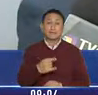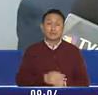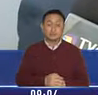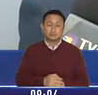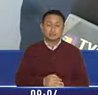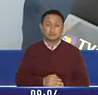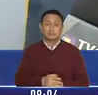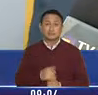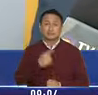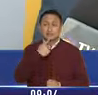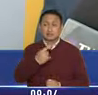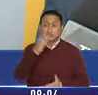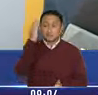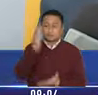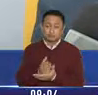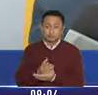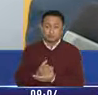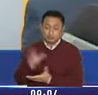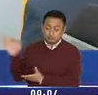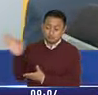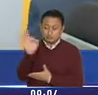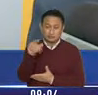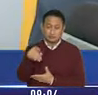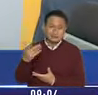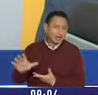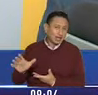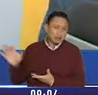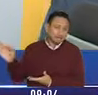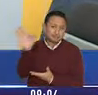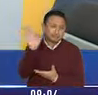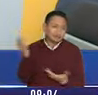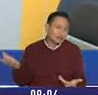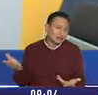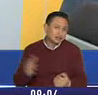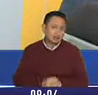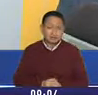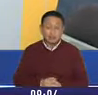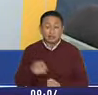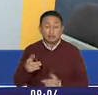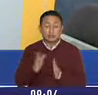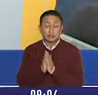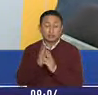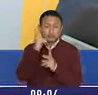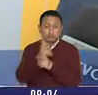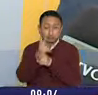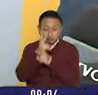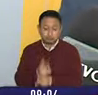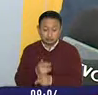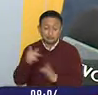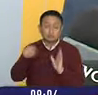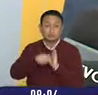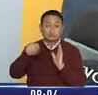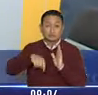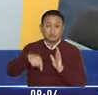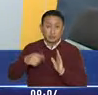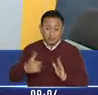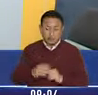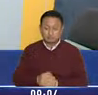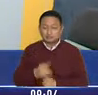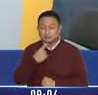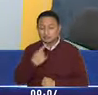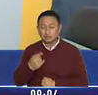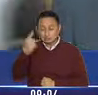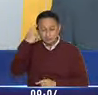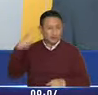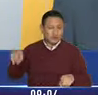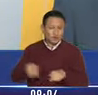designación, pero él ya está designado. Entonces yo creo que esa acción de protección la Procuraduría intervendrá a nombre del Estado.